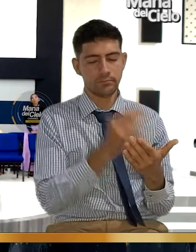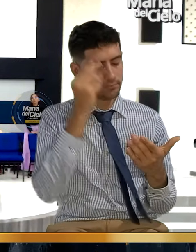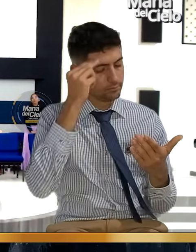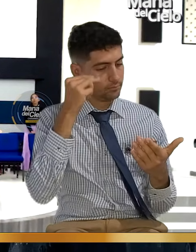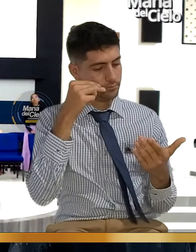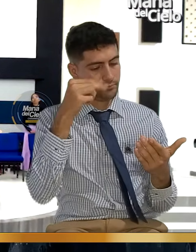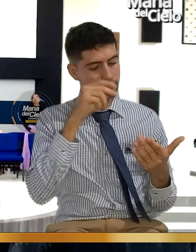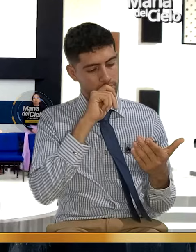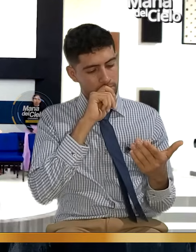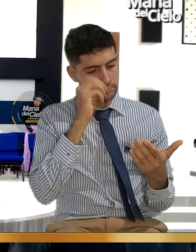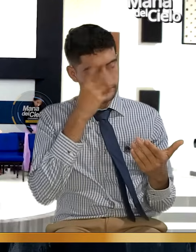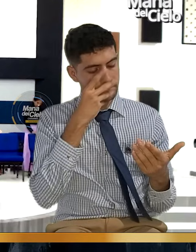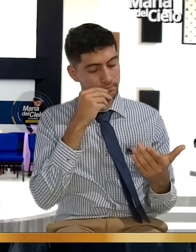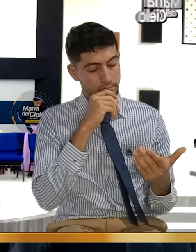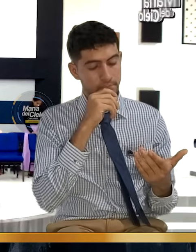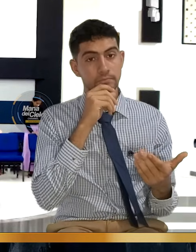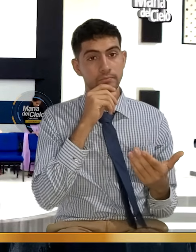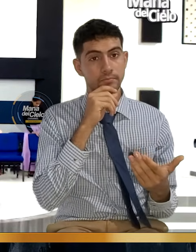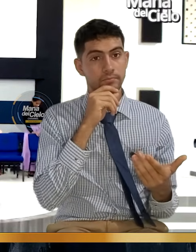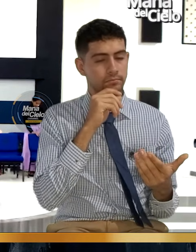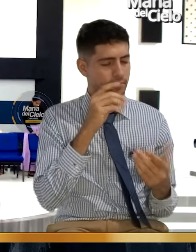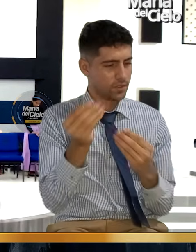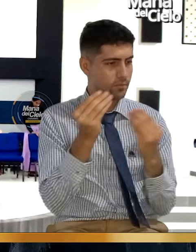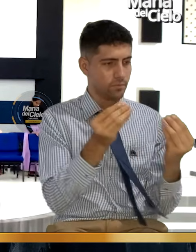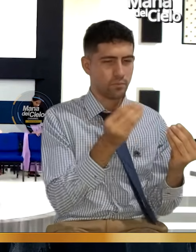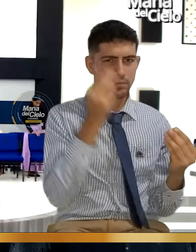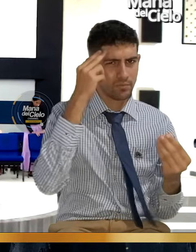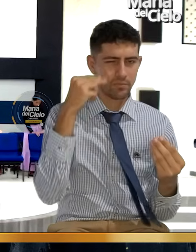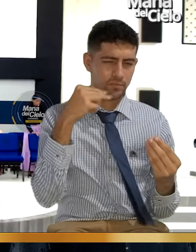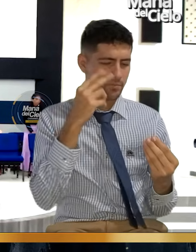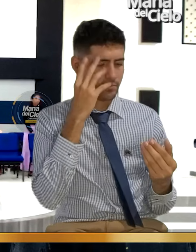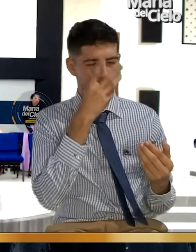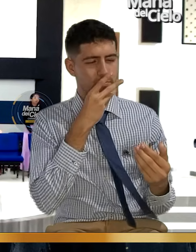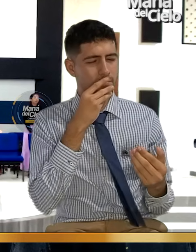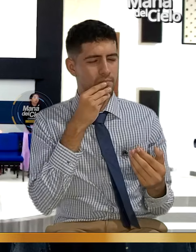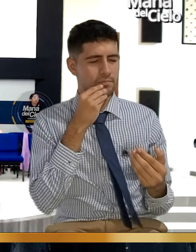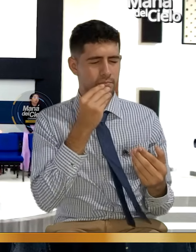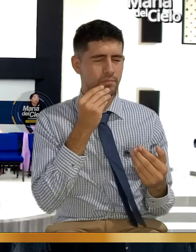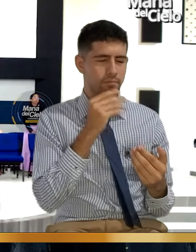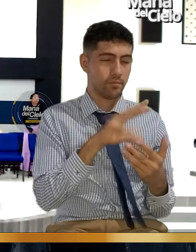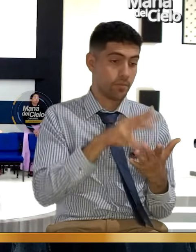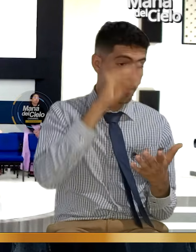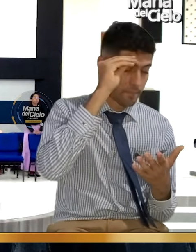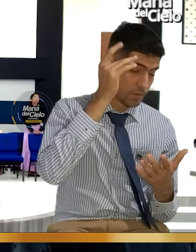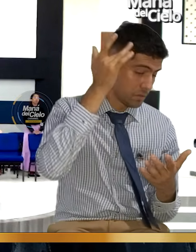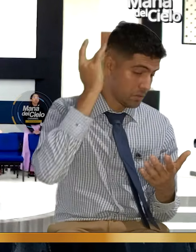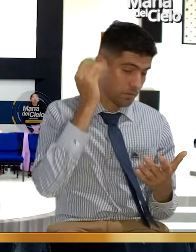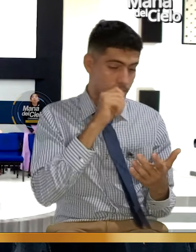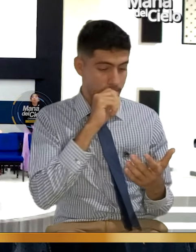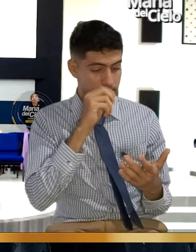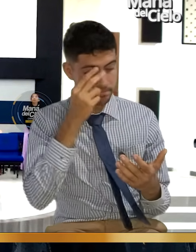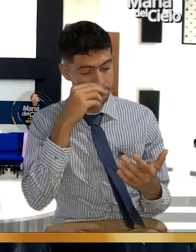día entre nosotros. Así que vamos a orar hoy y a decirle: Señor, por favor, ayúdame, y gracias